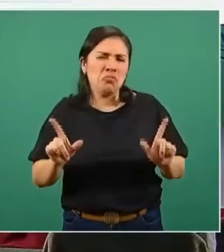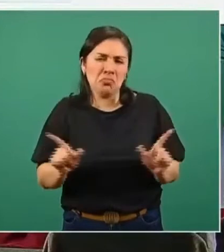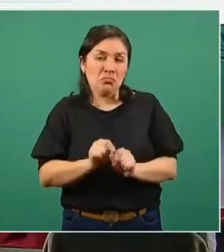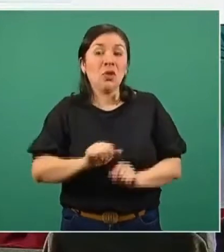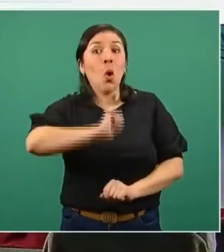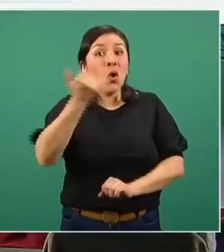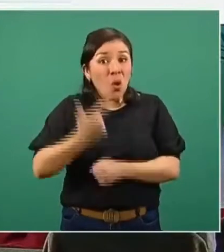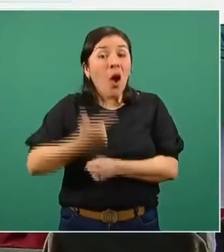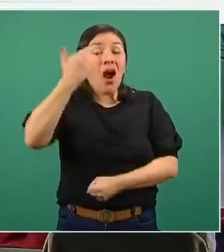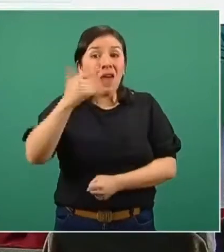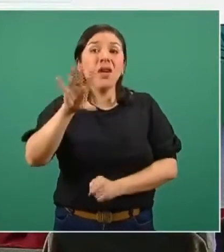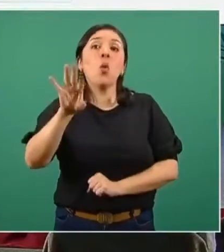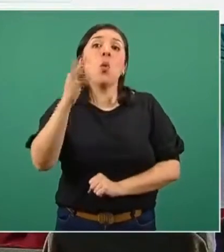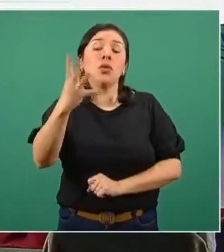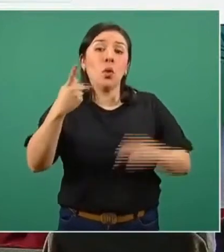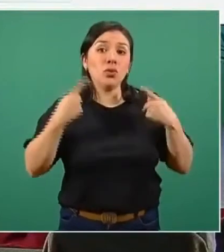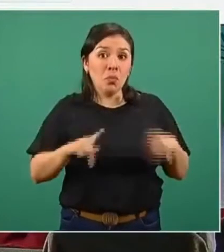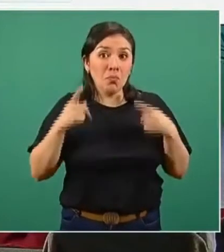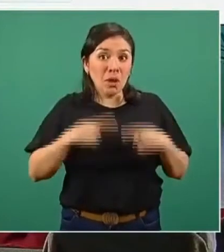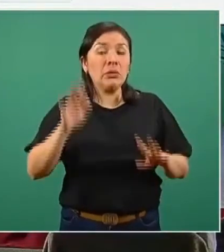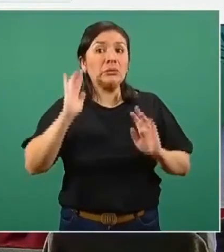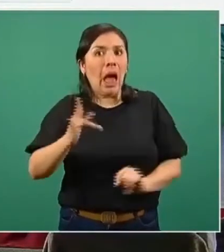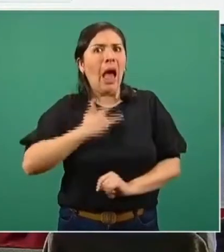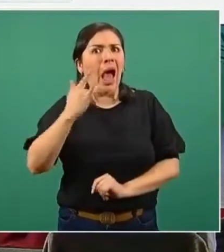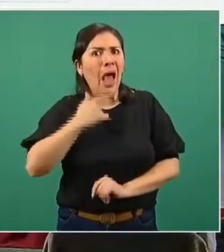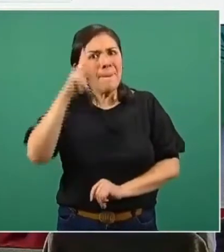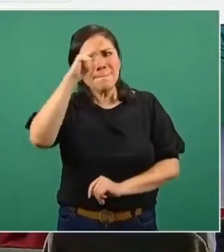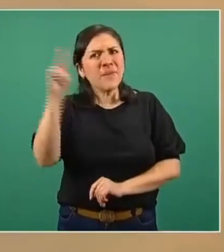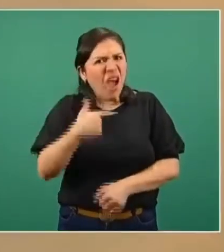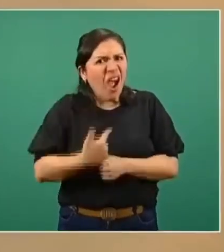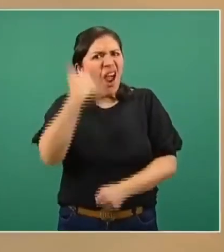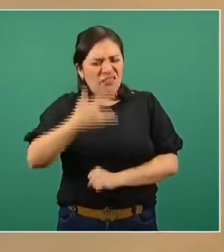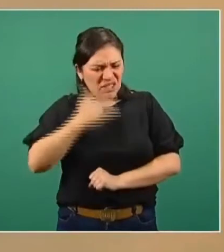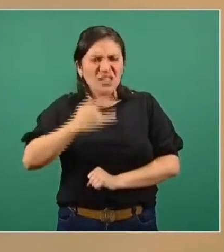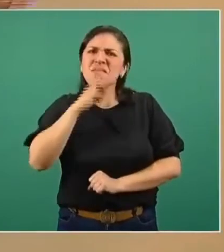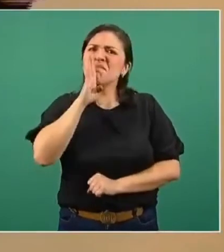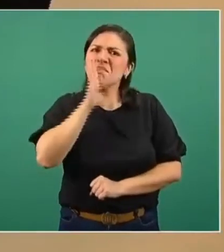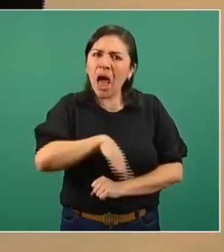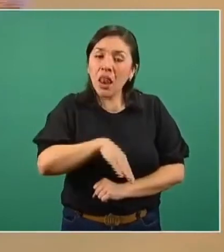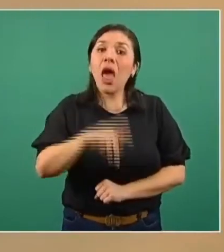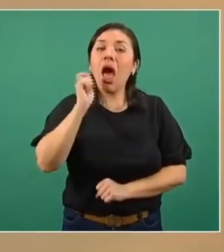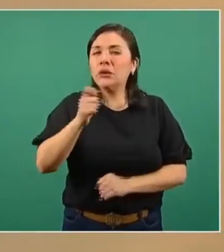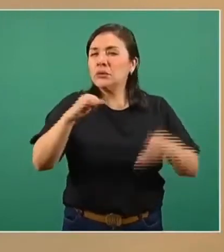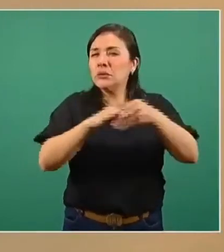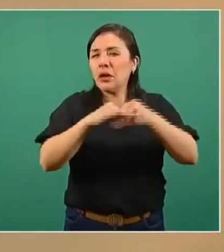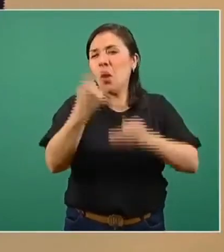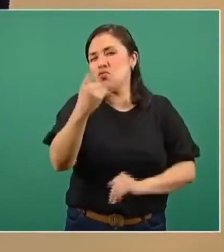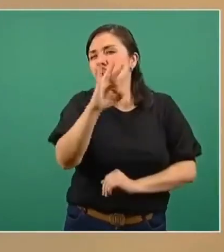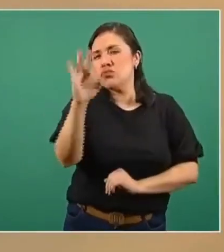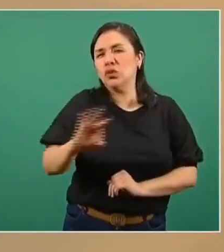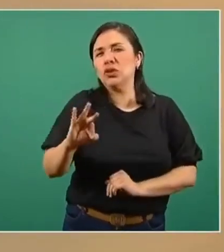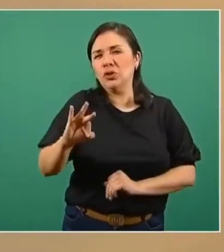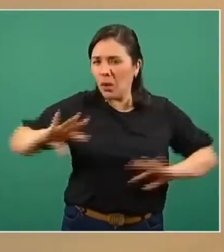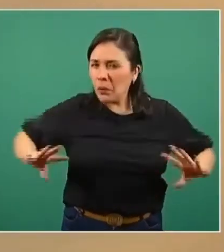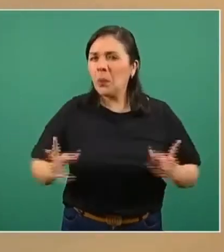de los graves, que son 44 personas que han presentado este tipo de sintomatología, que es alrededor del 1%